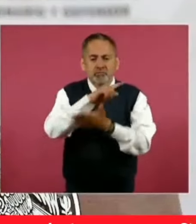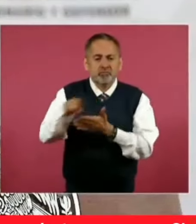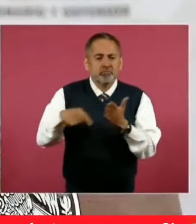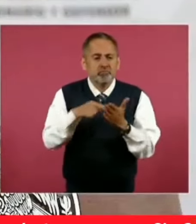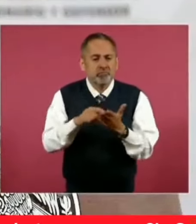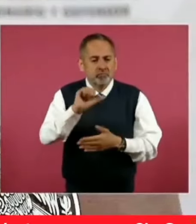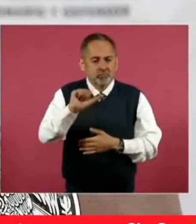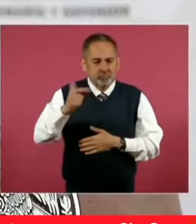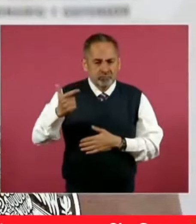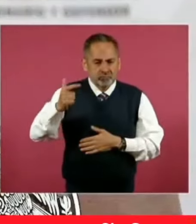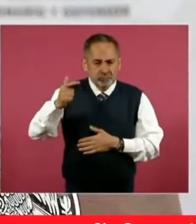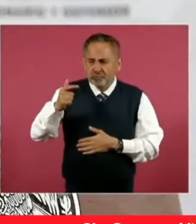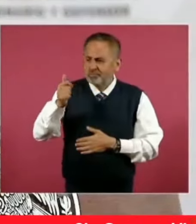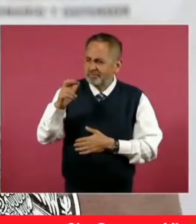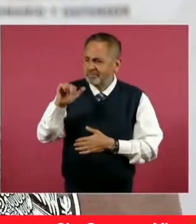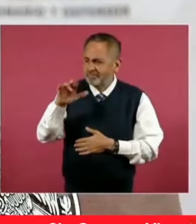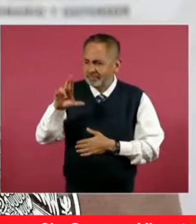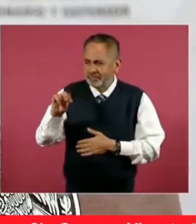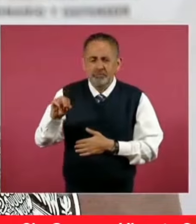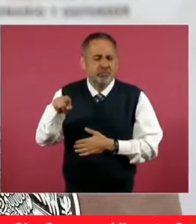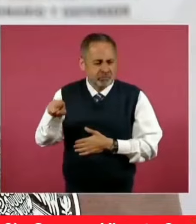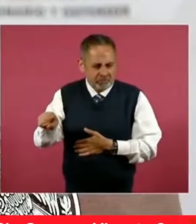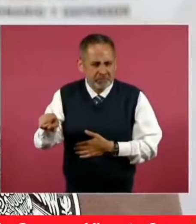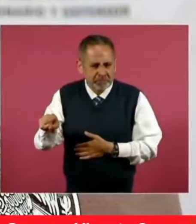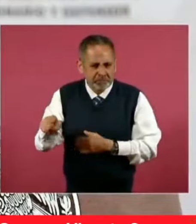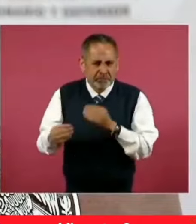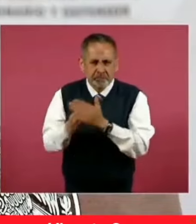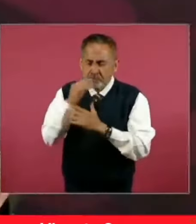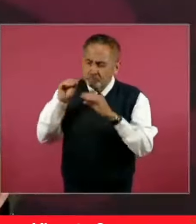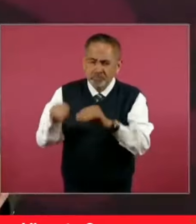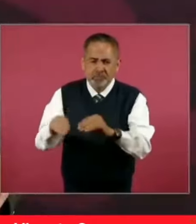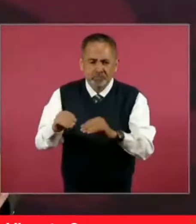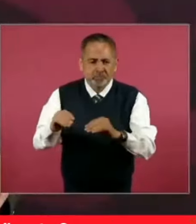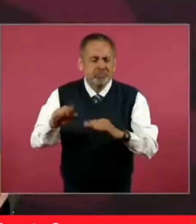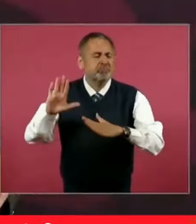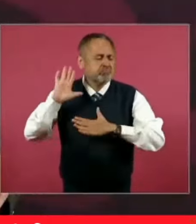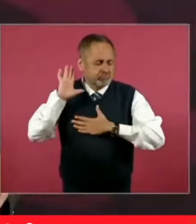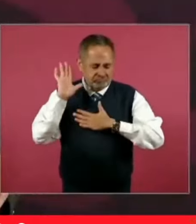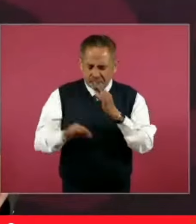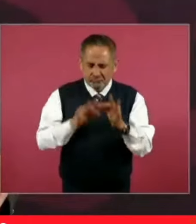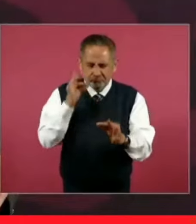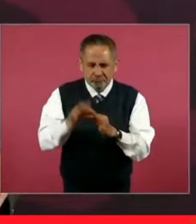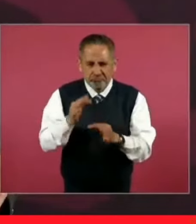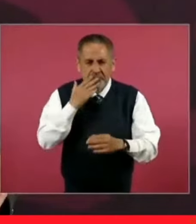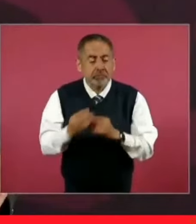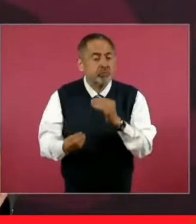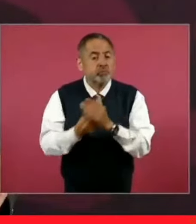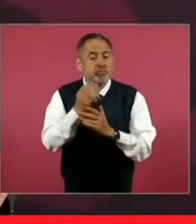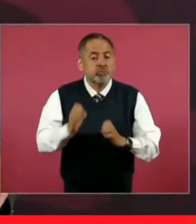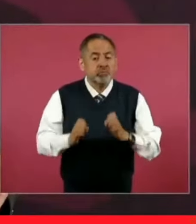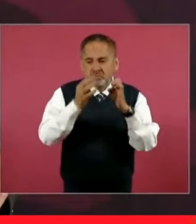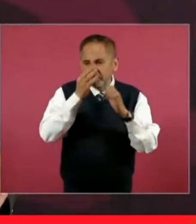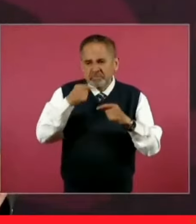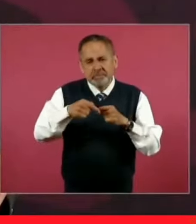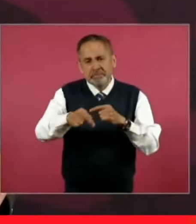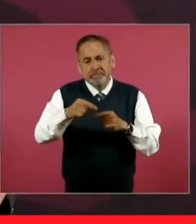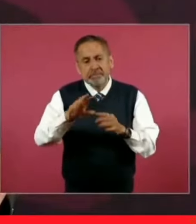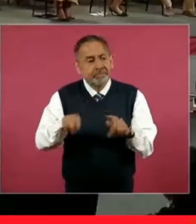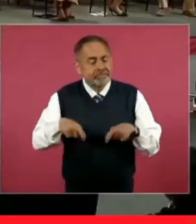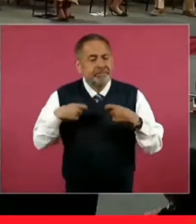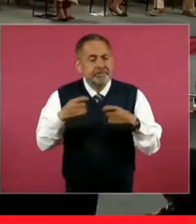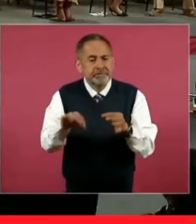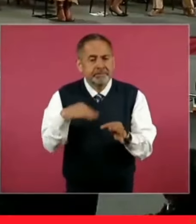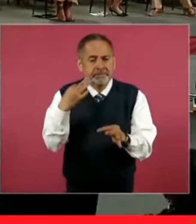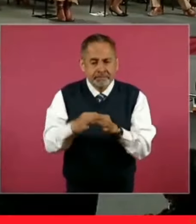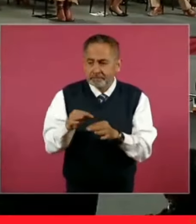del Archivo General Agrario. Es otra promesa cumplida, señor presidente. El nuevo edificio está a punto de entregarse y la mudanza